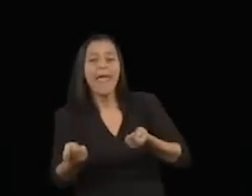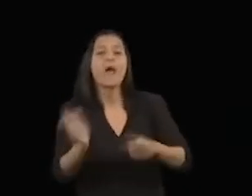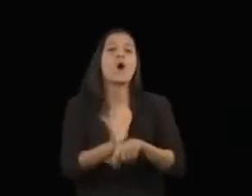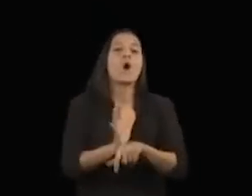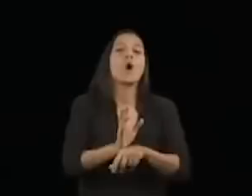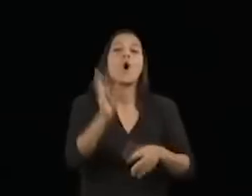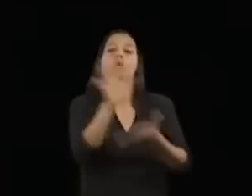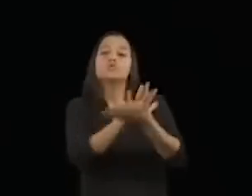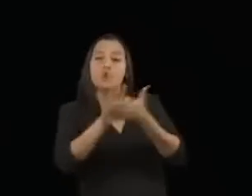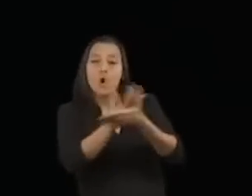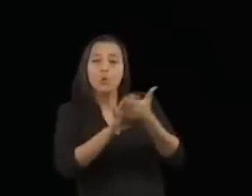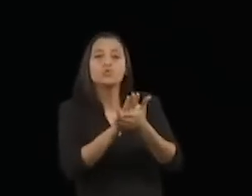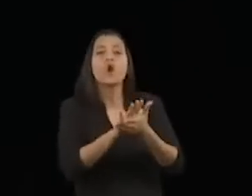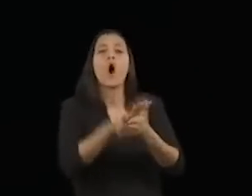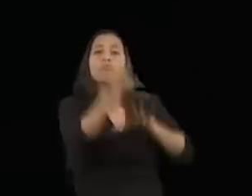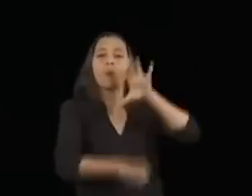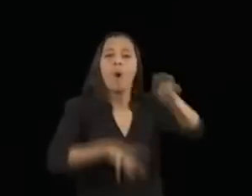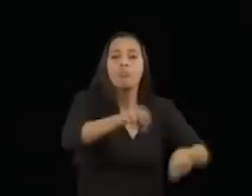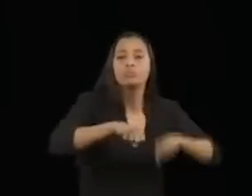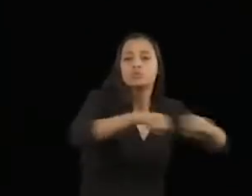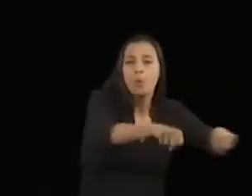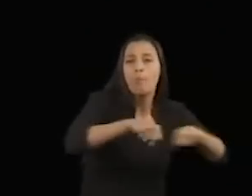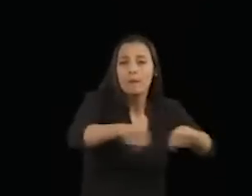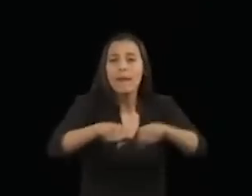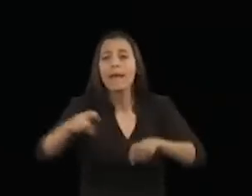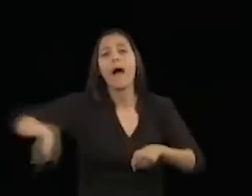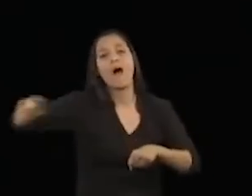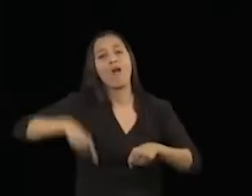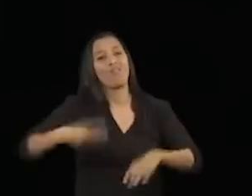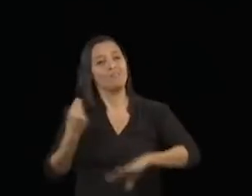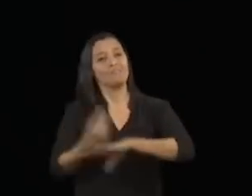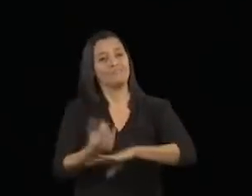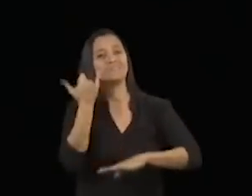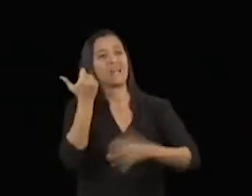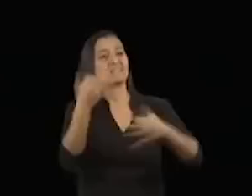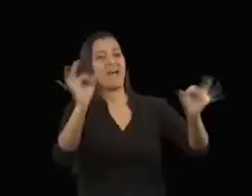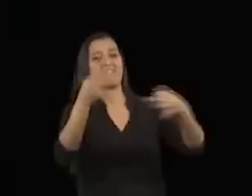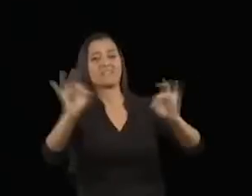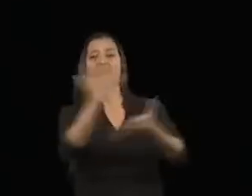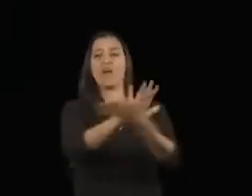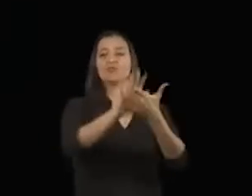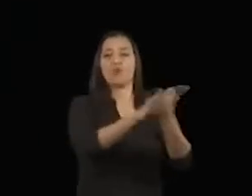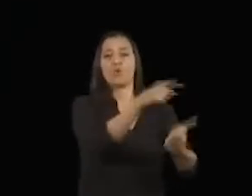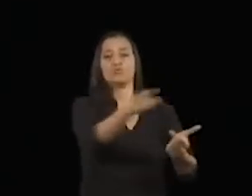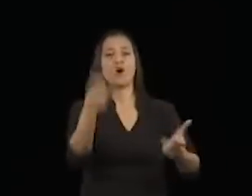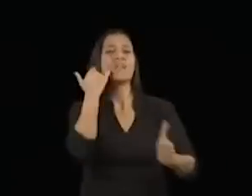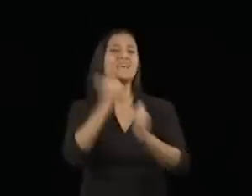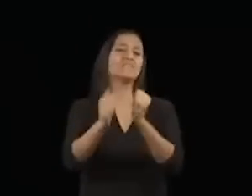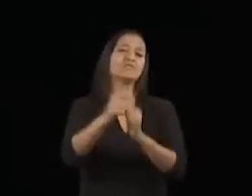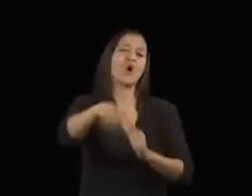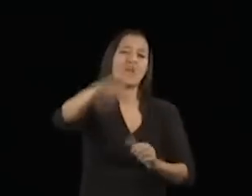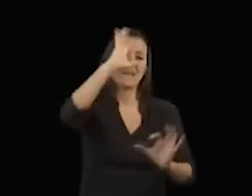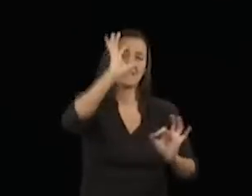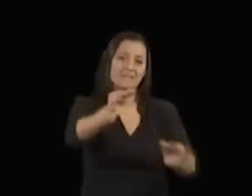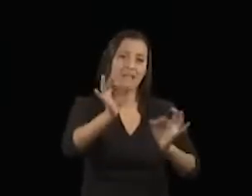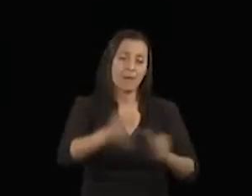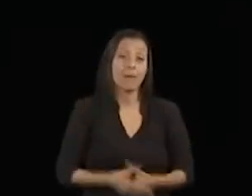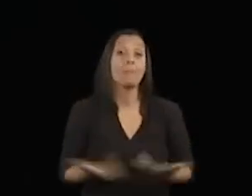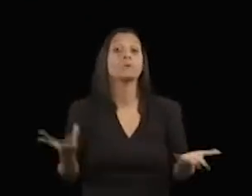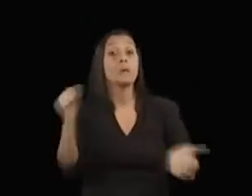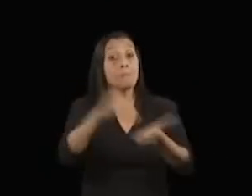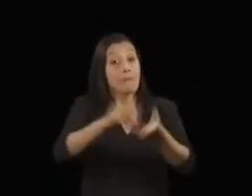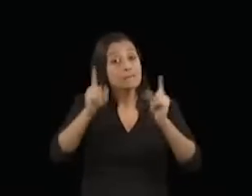saqueos, ataques a supermercados y todo eso, digo, historias que ya conocemos. Y esto en un contexto donde